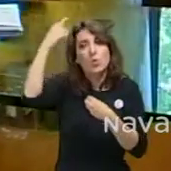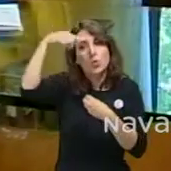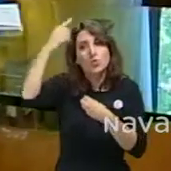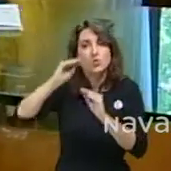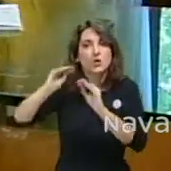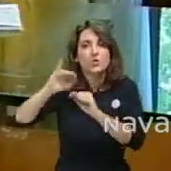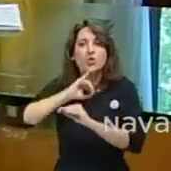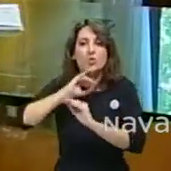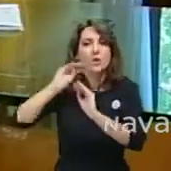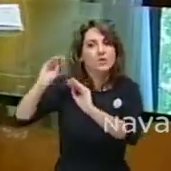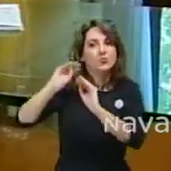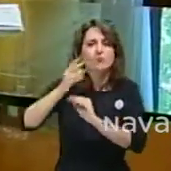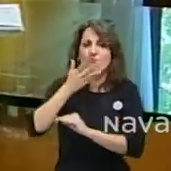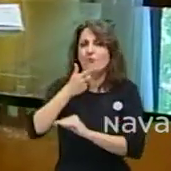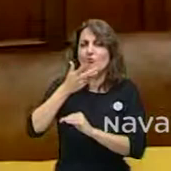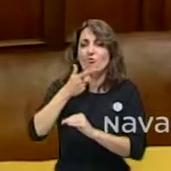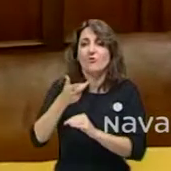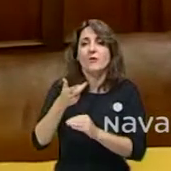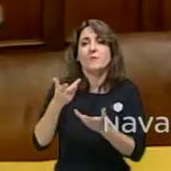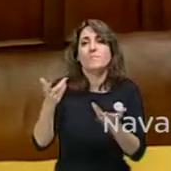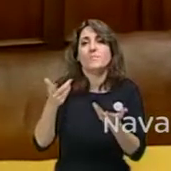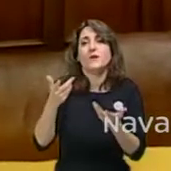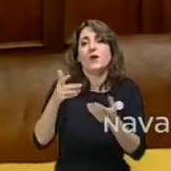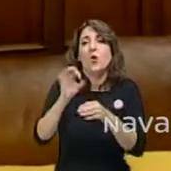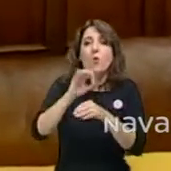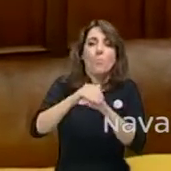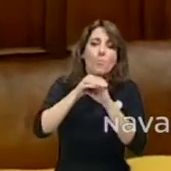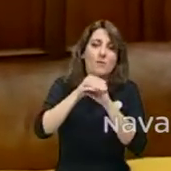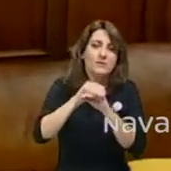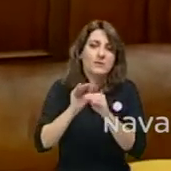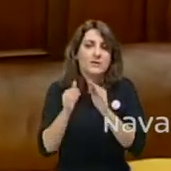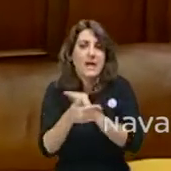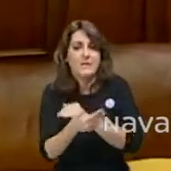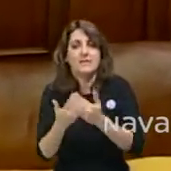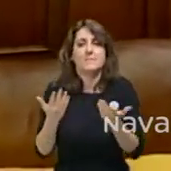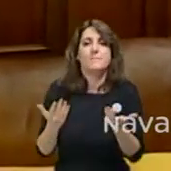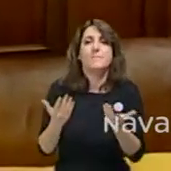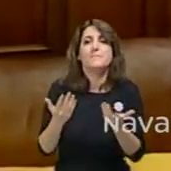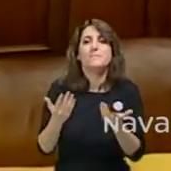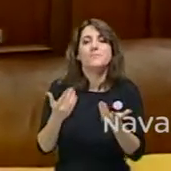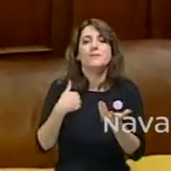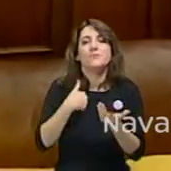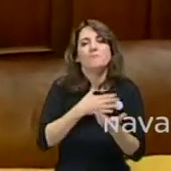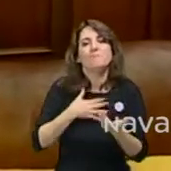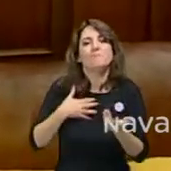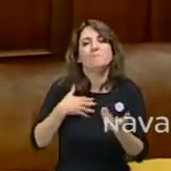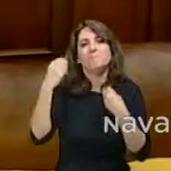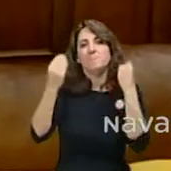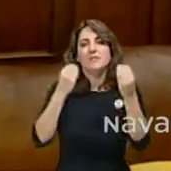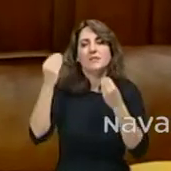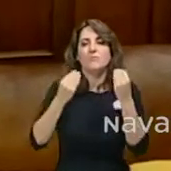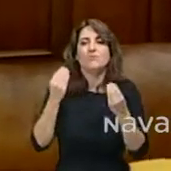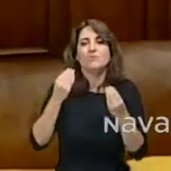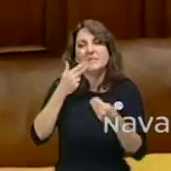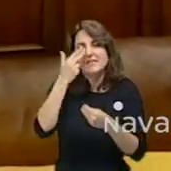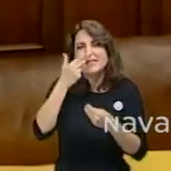con el idioma y, en fin, en general, con amistades de Alemania, creemos que sería interesante